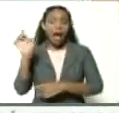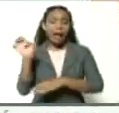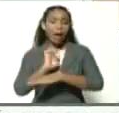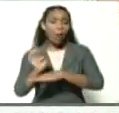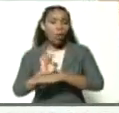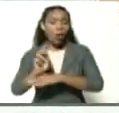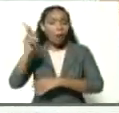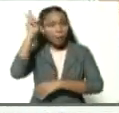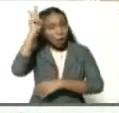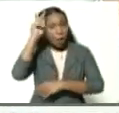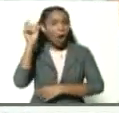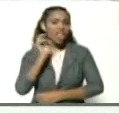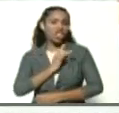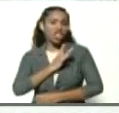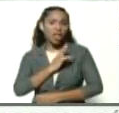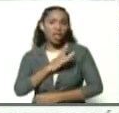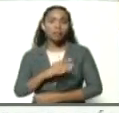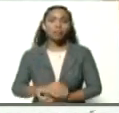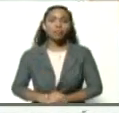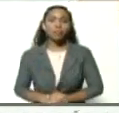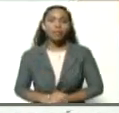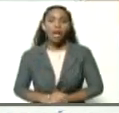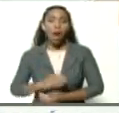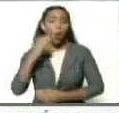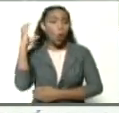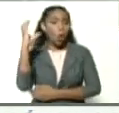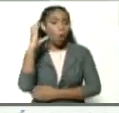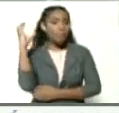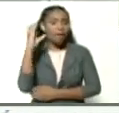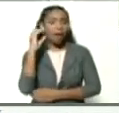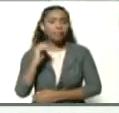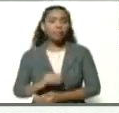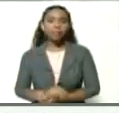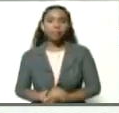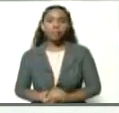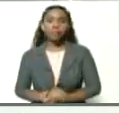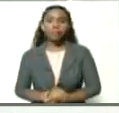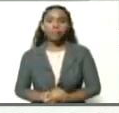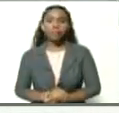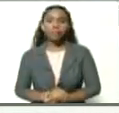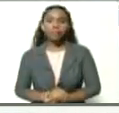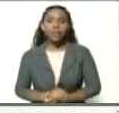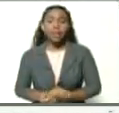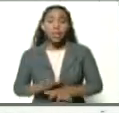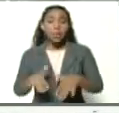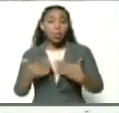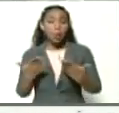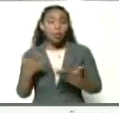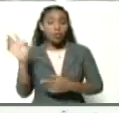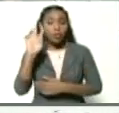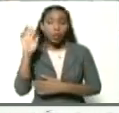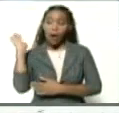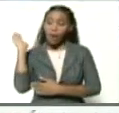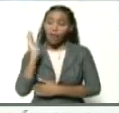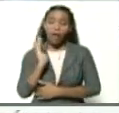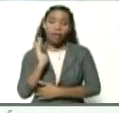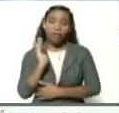en Perú, en Chile, en Colombia. Y cuando los venezolanos